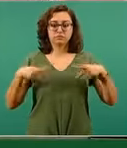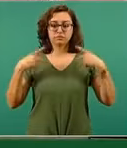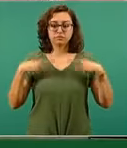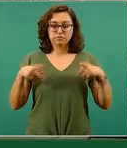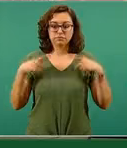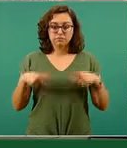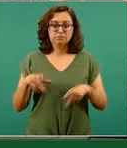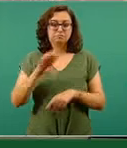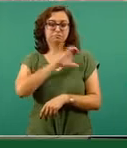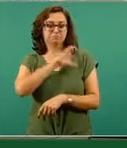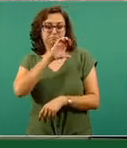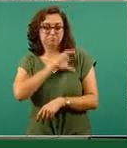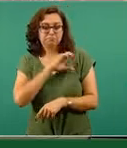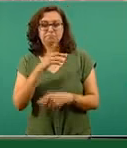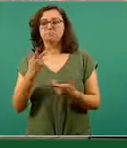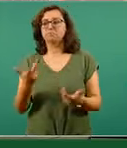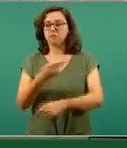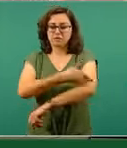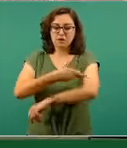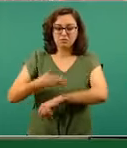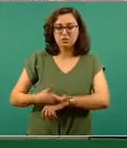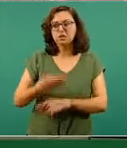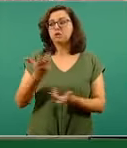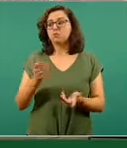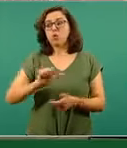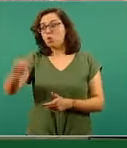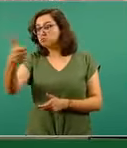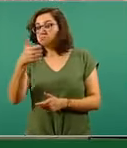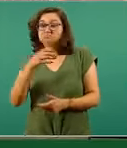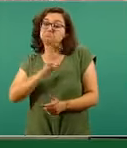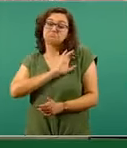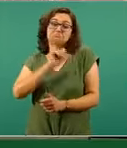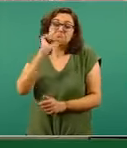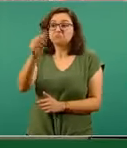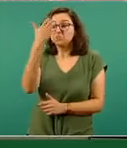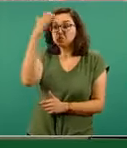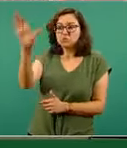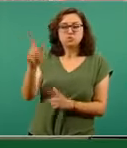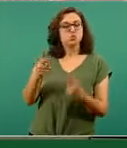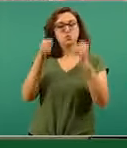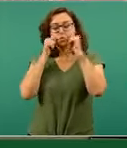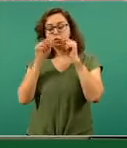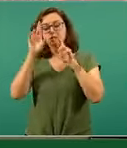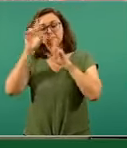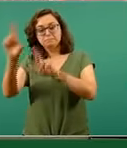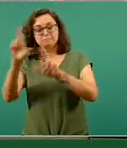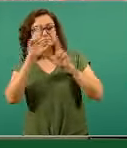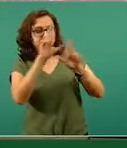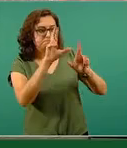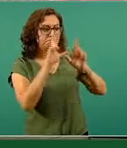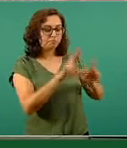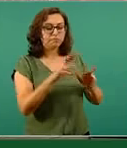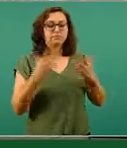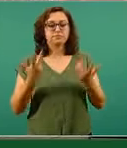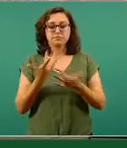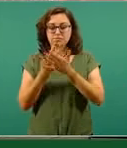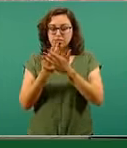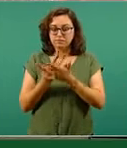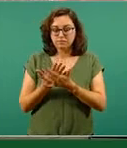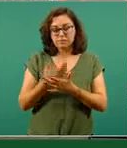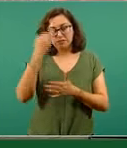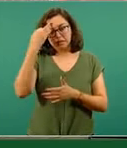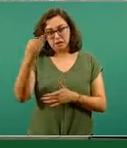personas queridas y no queridas, conocidas y desconocidas, respetémonos unos a otros, esperemos nuestros turnos y